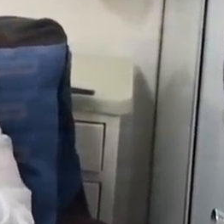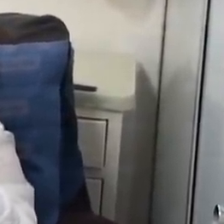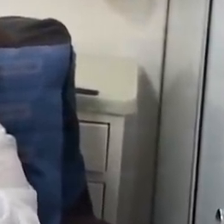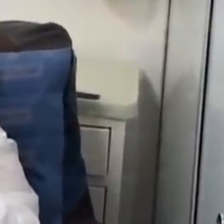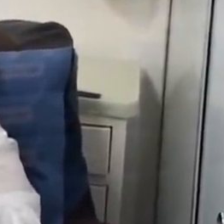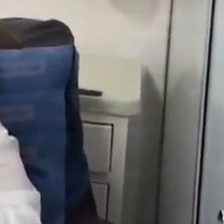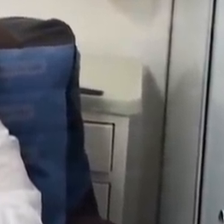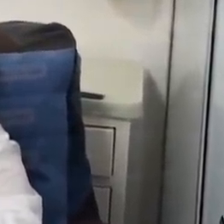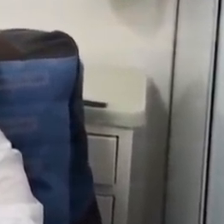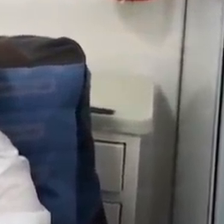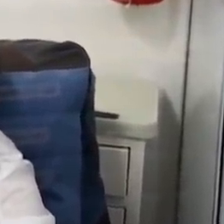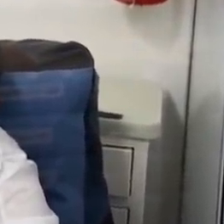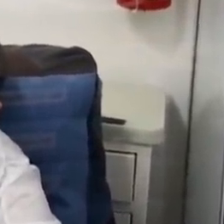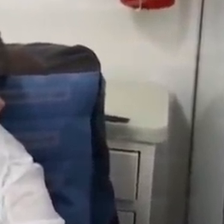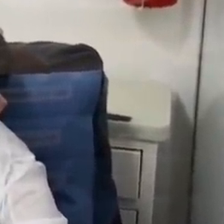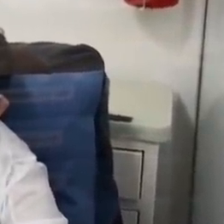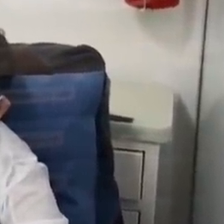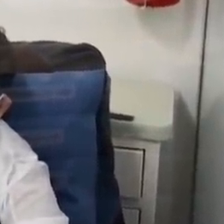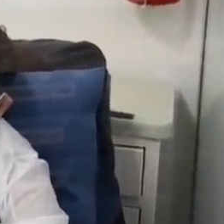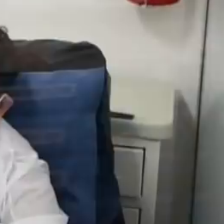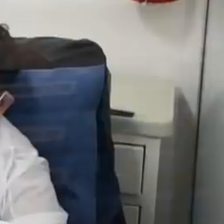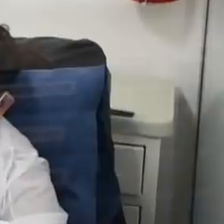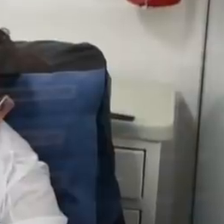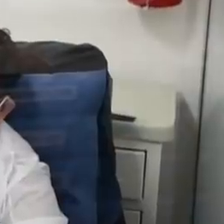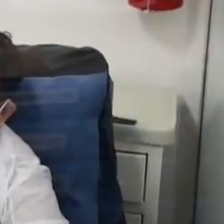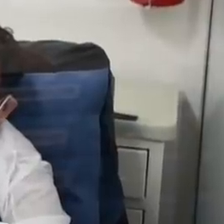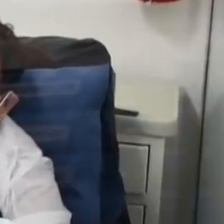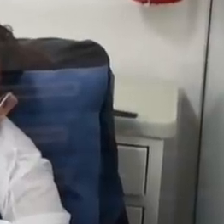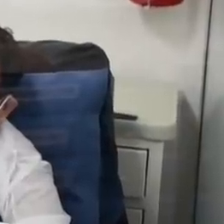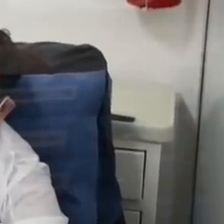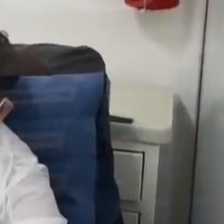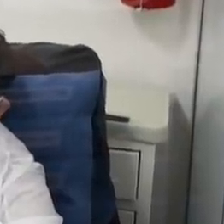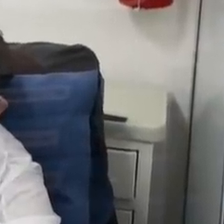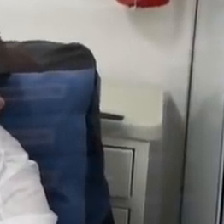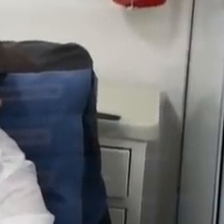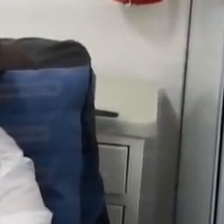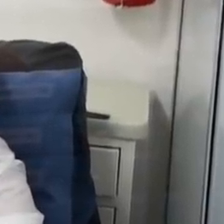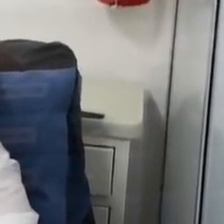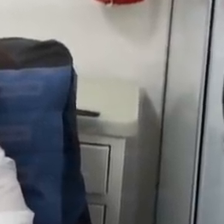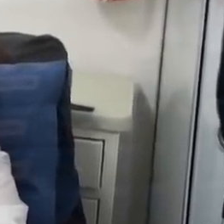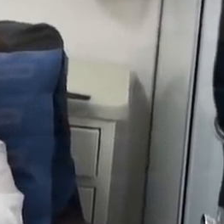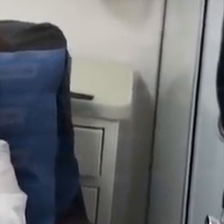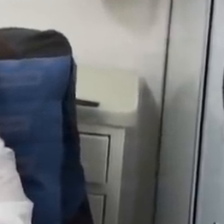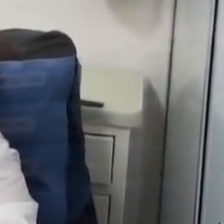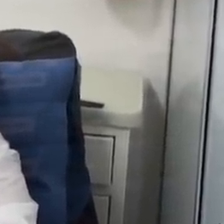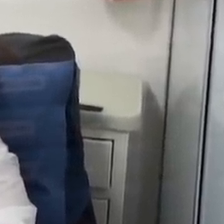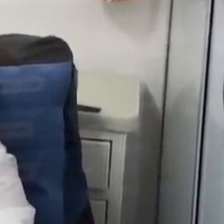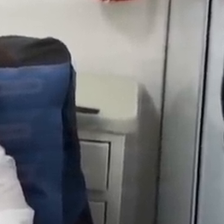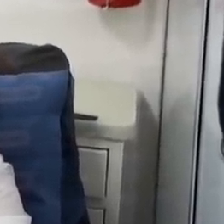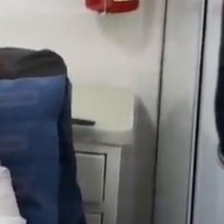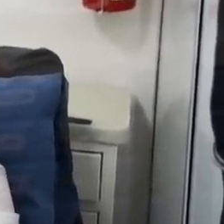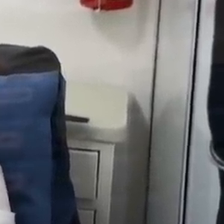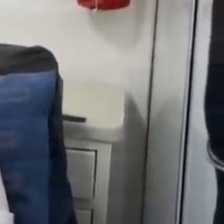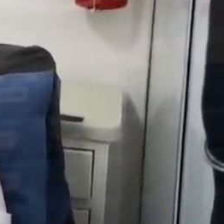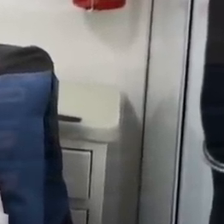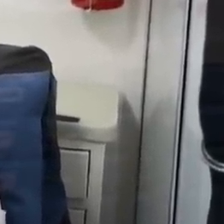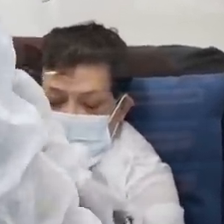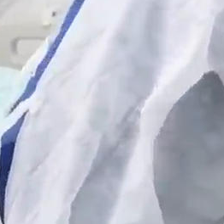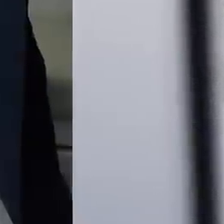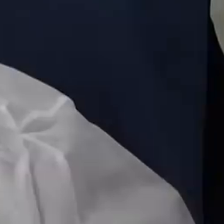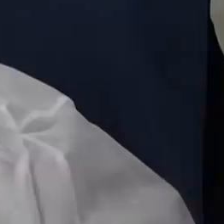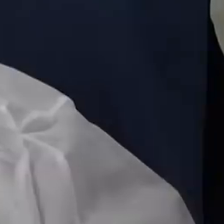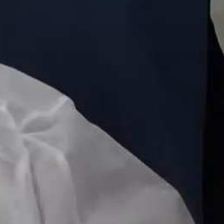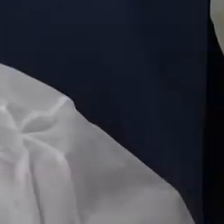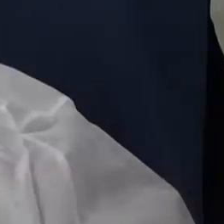a casa con su familia. Amparo tiene varios hijos en el exterior, pero sus nietos siempre la esperaron con los brazos abiertos en Mariquita,